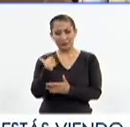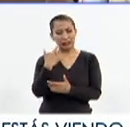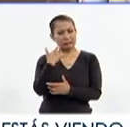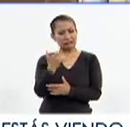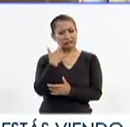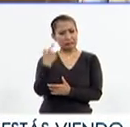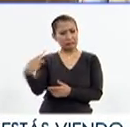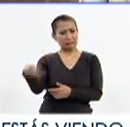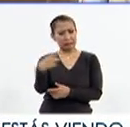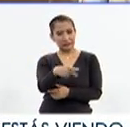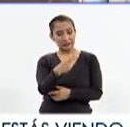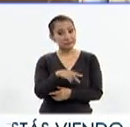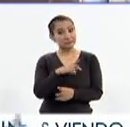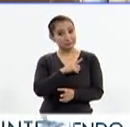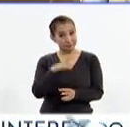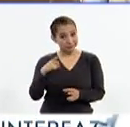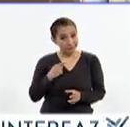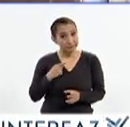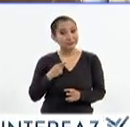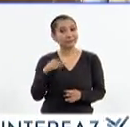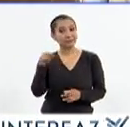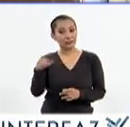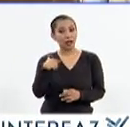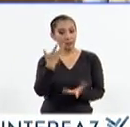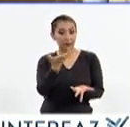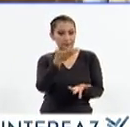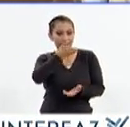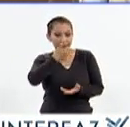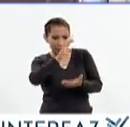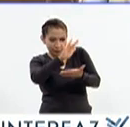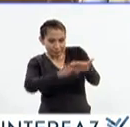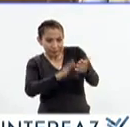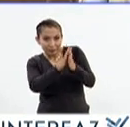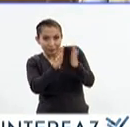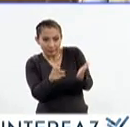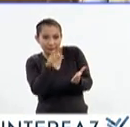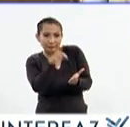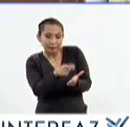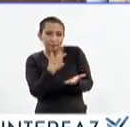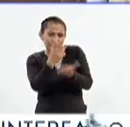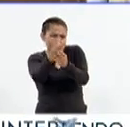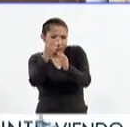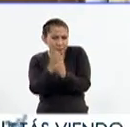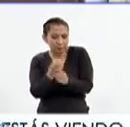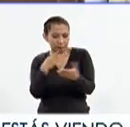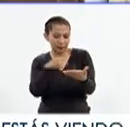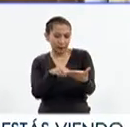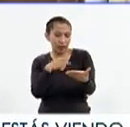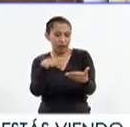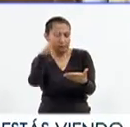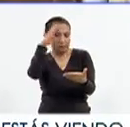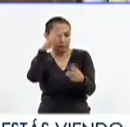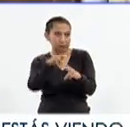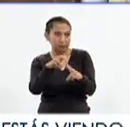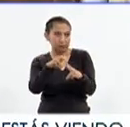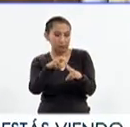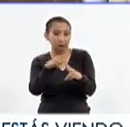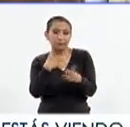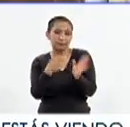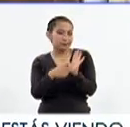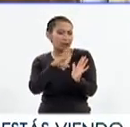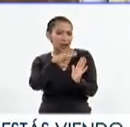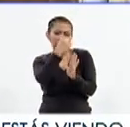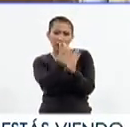gran esfuerzo que realizan, pues que puedan adquirir este texto y que, bueno, pues los invitará, ¿no? A una reflexión. Y bueno, pues aquí